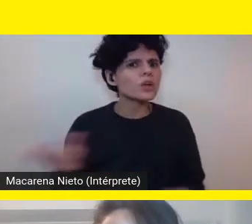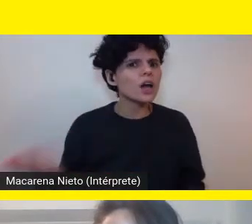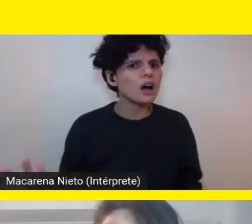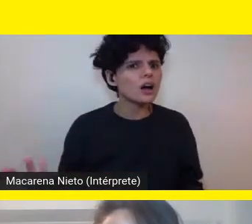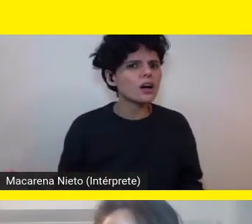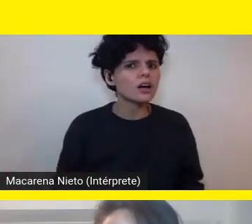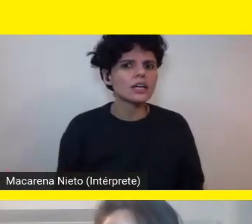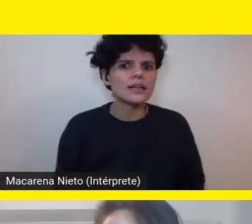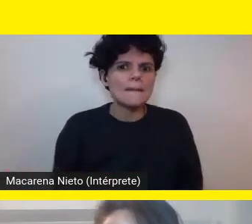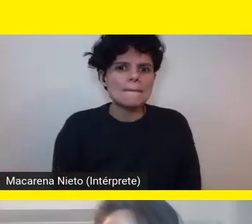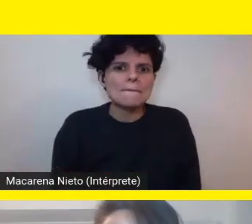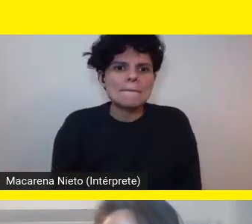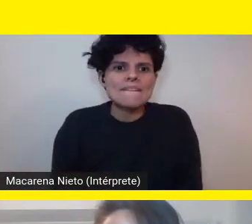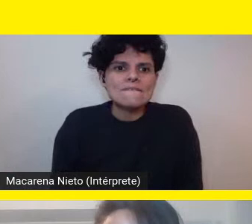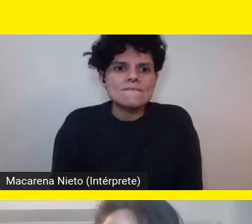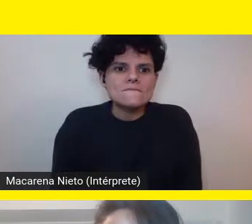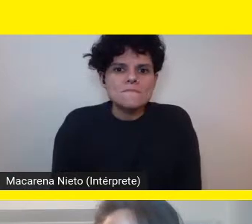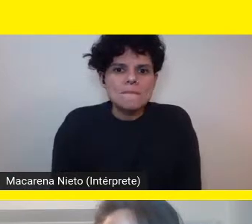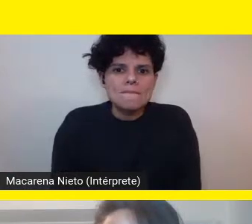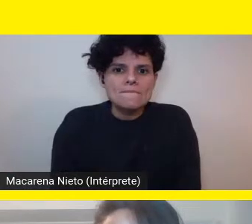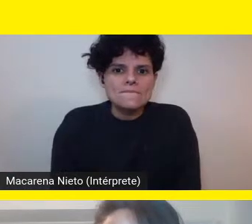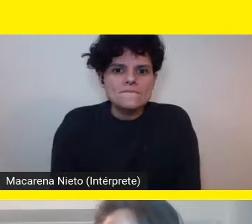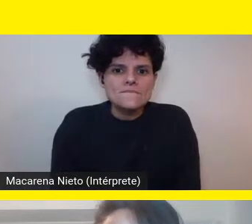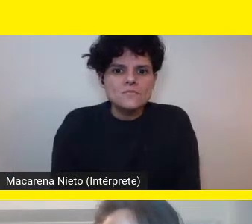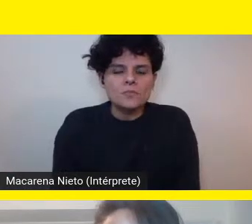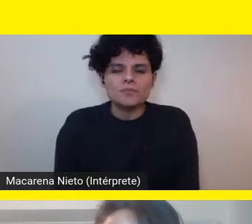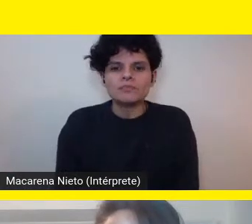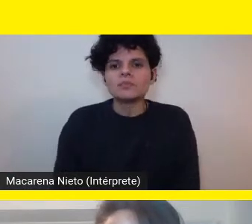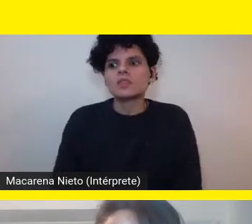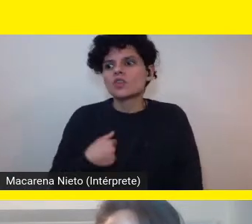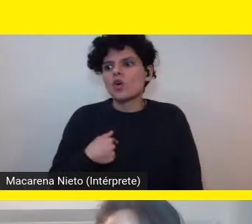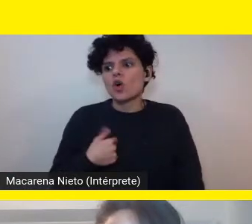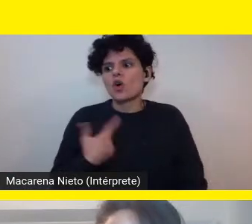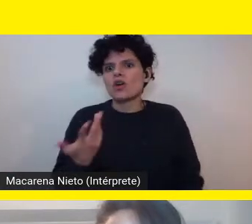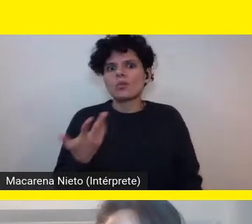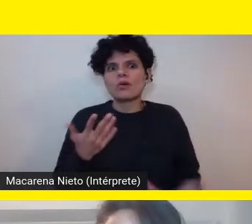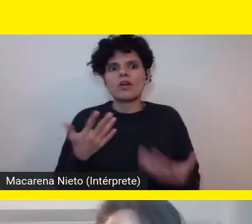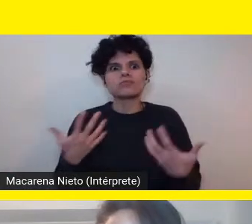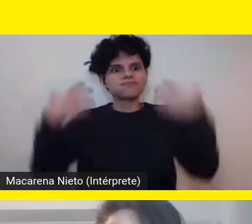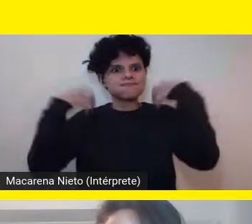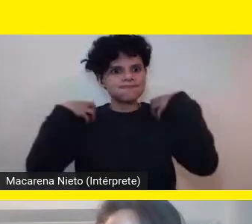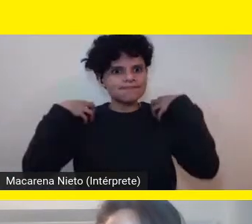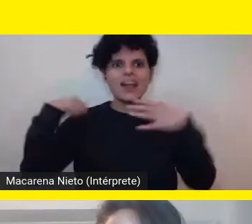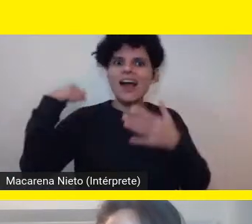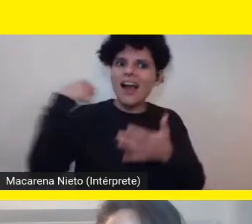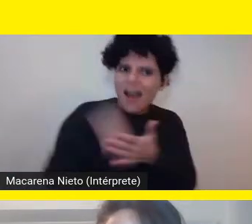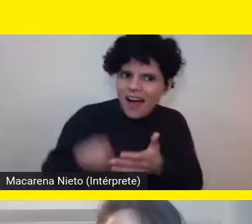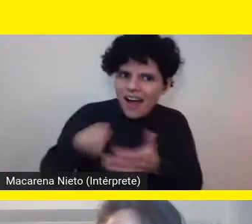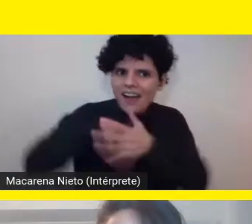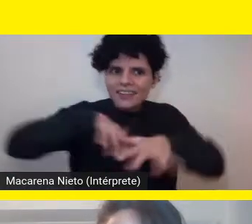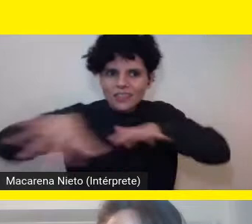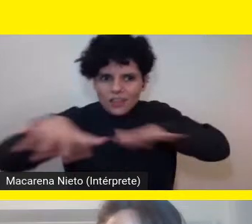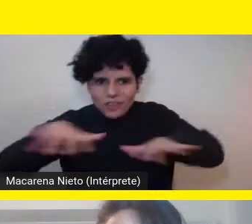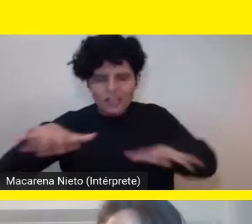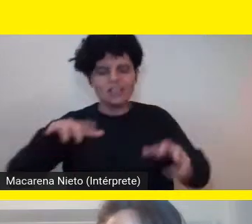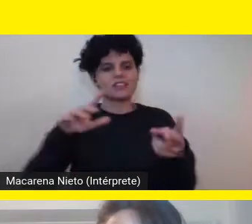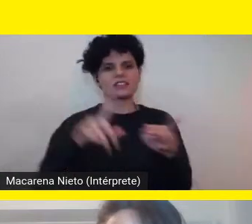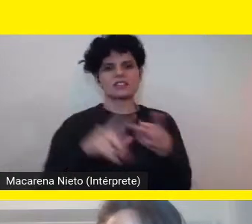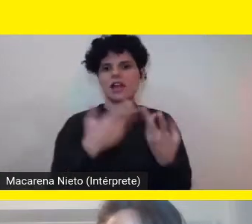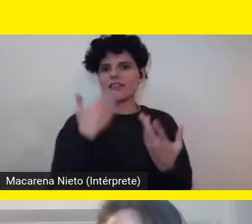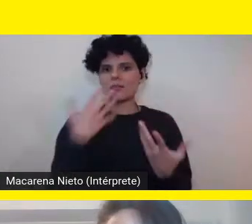Y yo como activista, como realizadora, creo que es súper